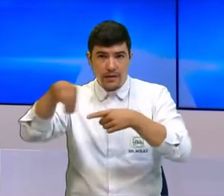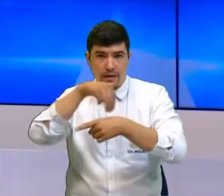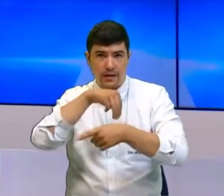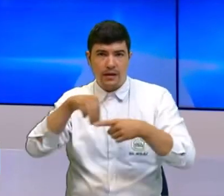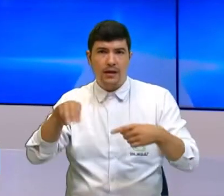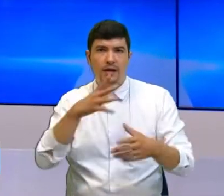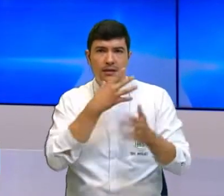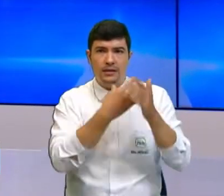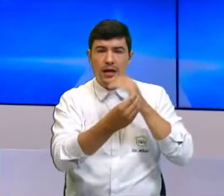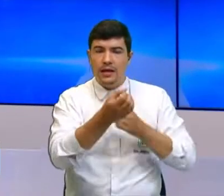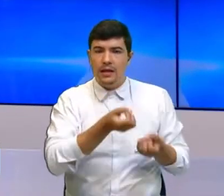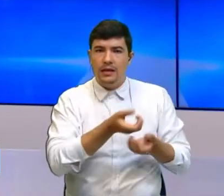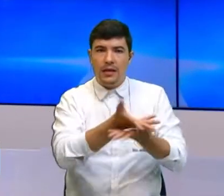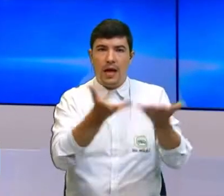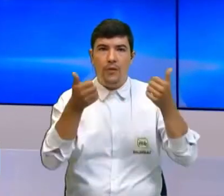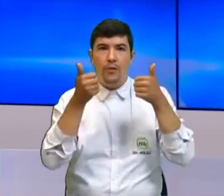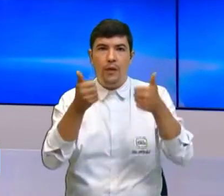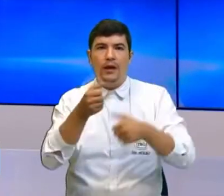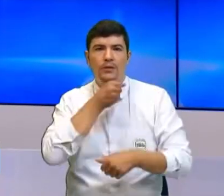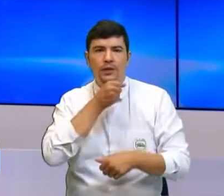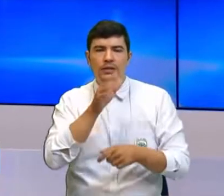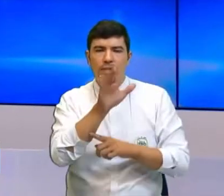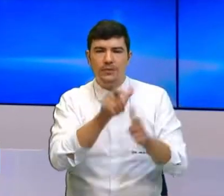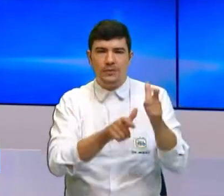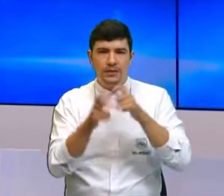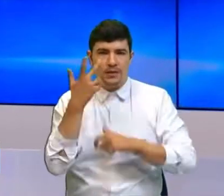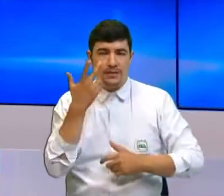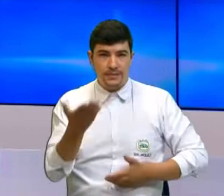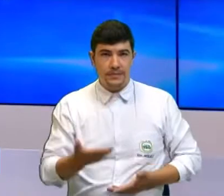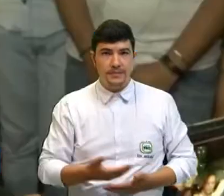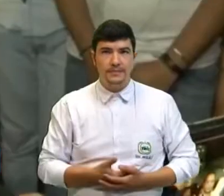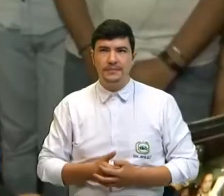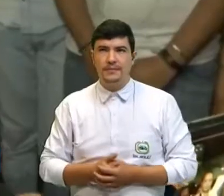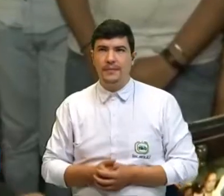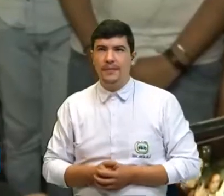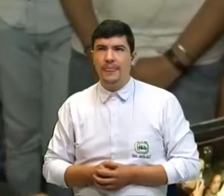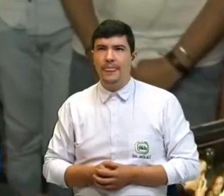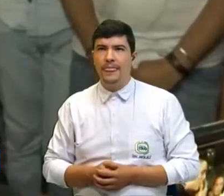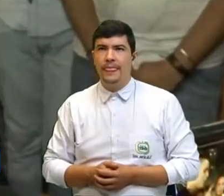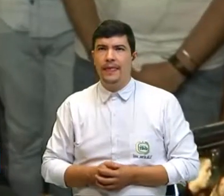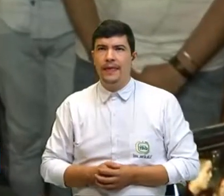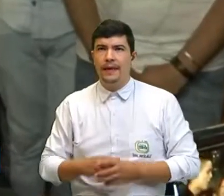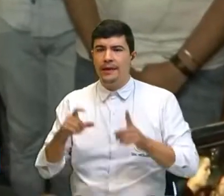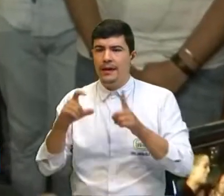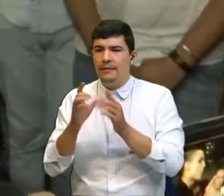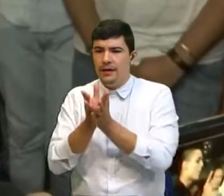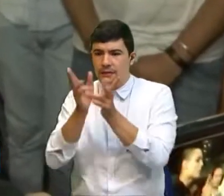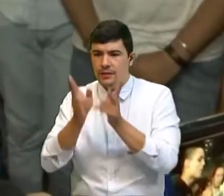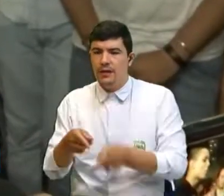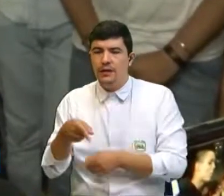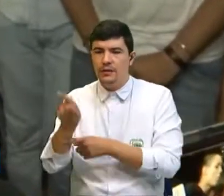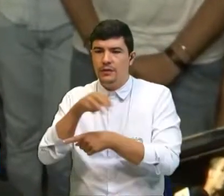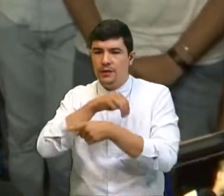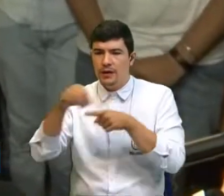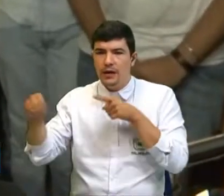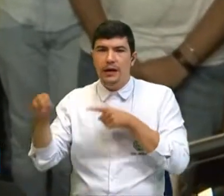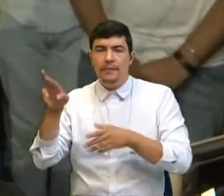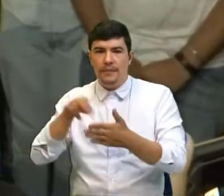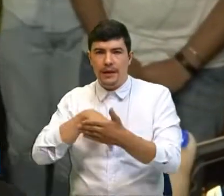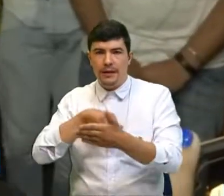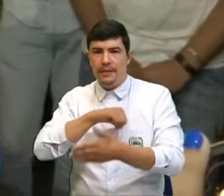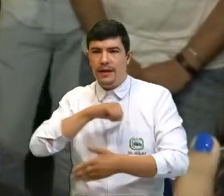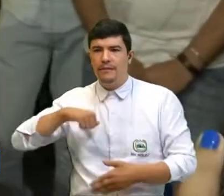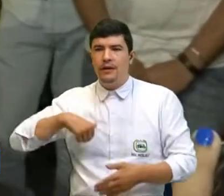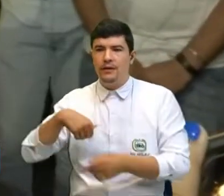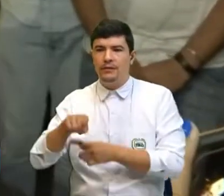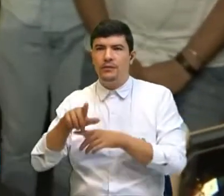dando una buena noticia a los usuarios aquí hasta el informe palabra del estudiante metrolínea está privatizando un bien público que